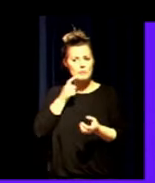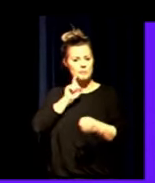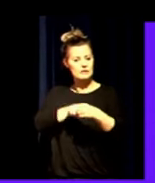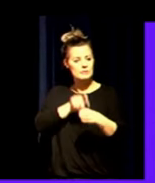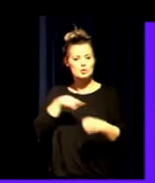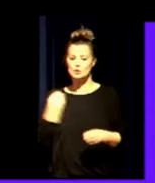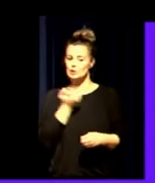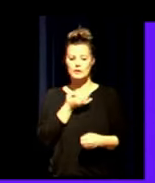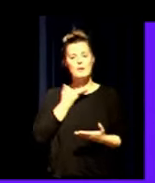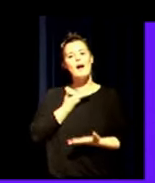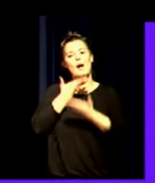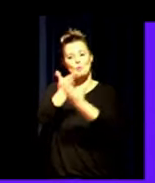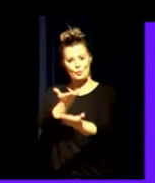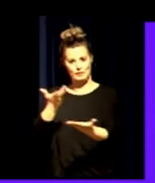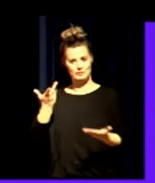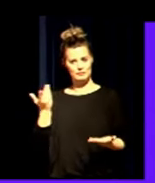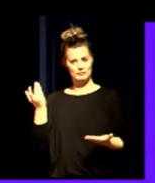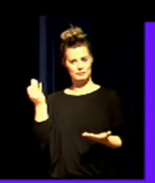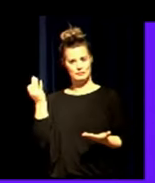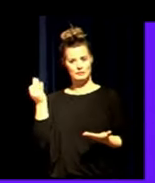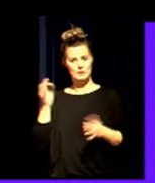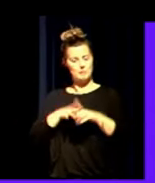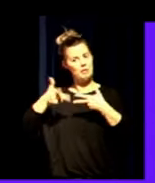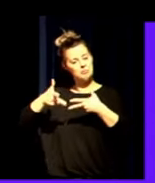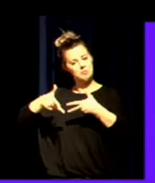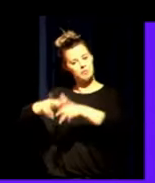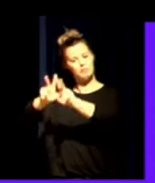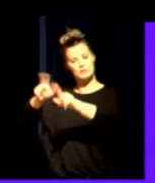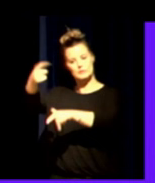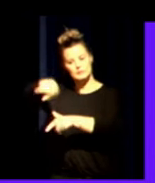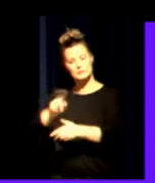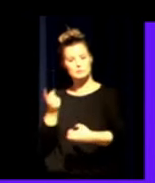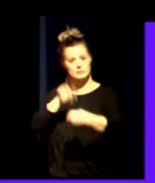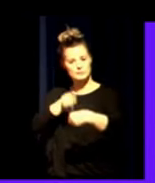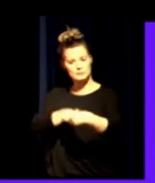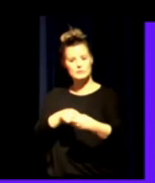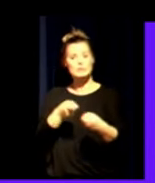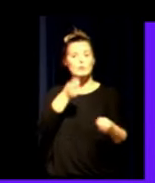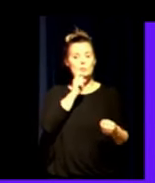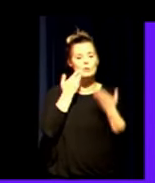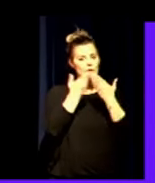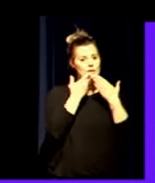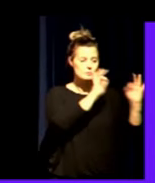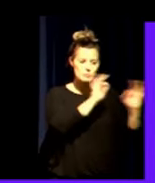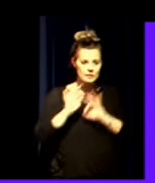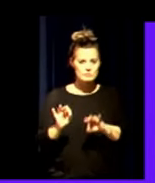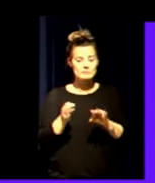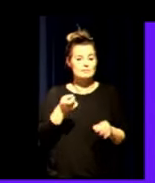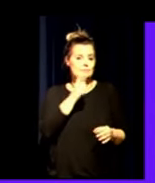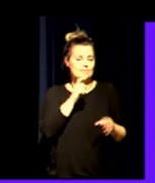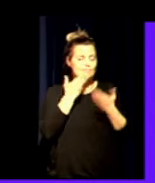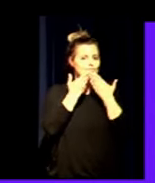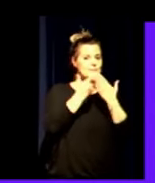esa participación a través de estructuras, pero sobre todo a través de preparación, a través de formación. No vale